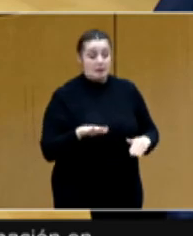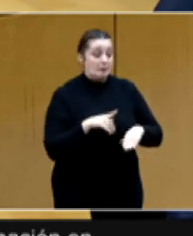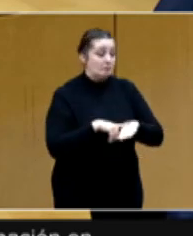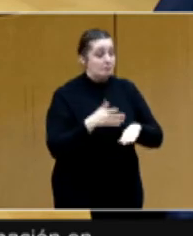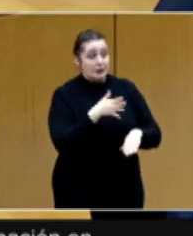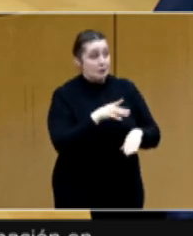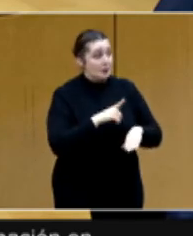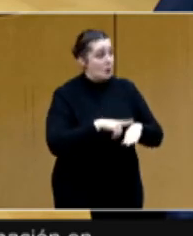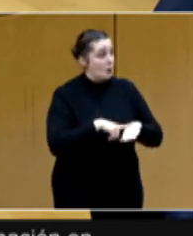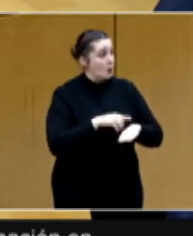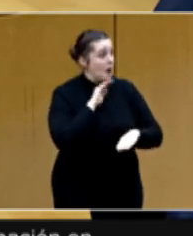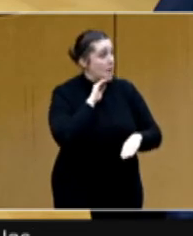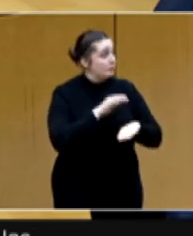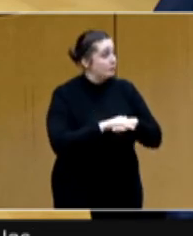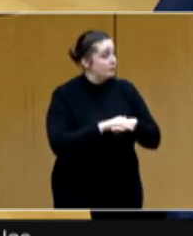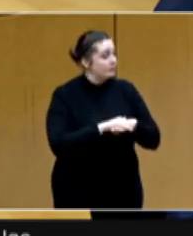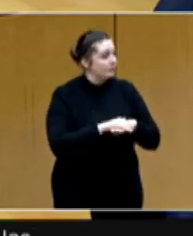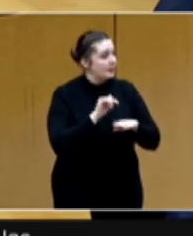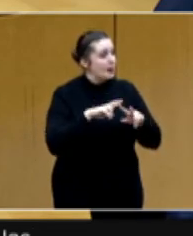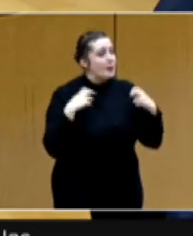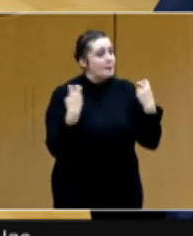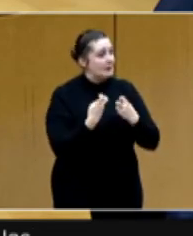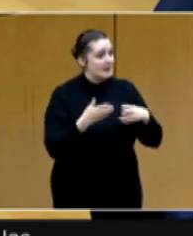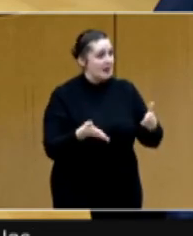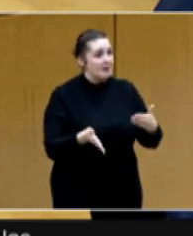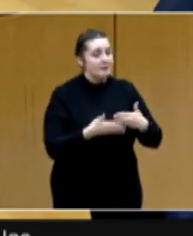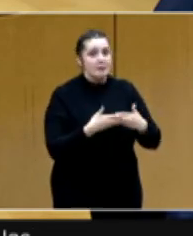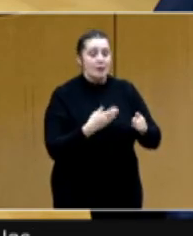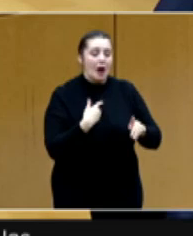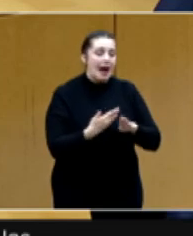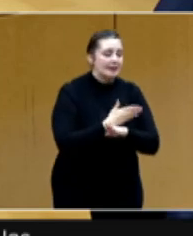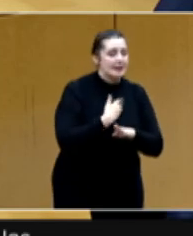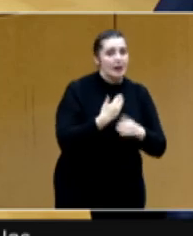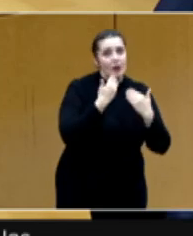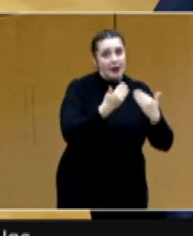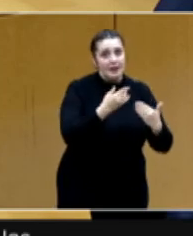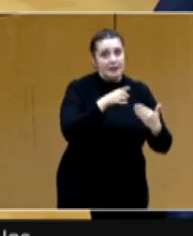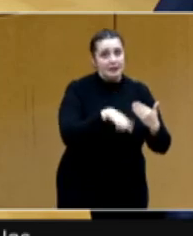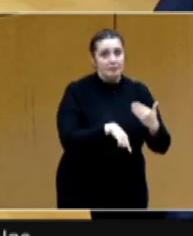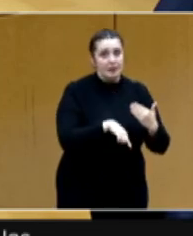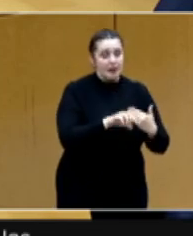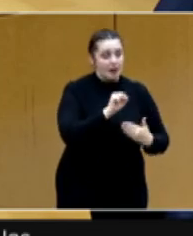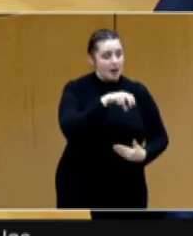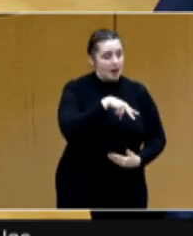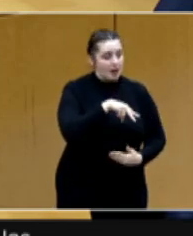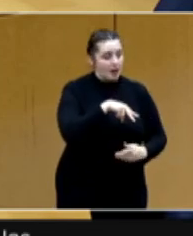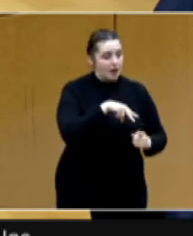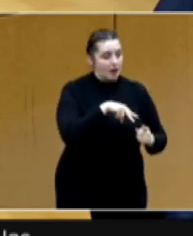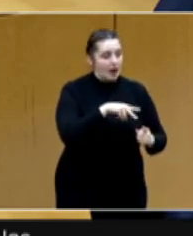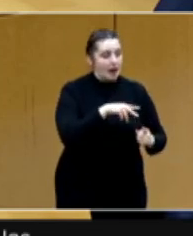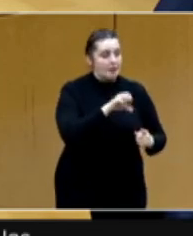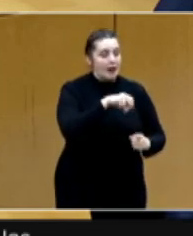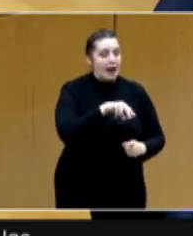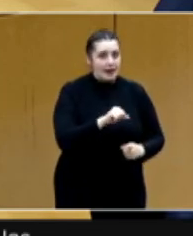a tiempo esta mesa redonda No sin antes querer agradecerle también a Ana y a Javier